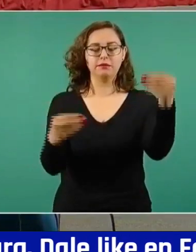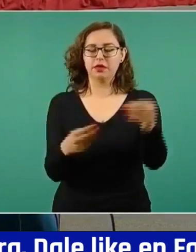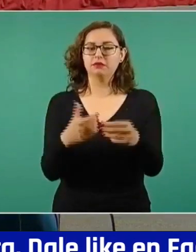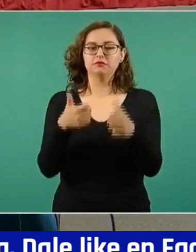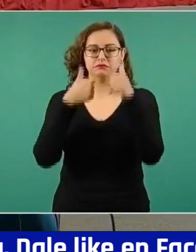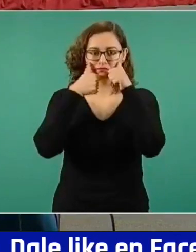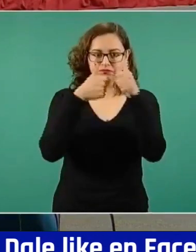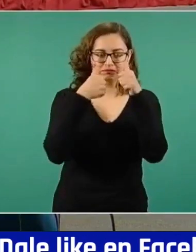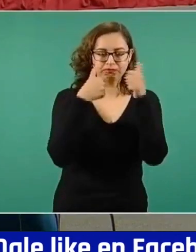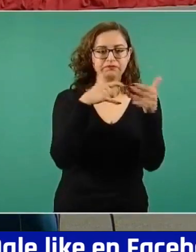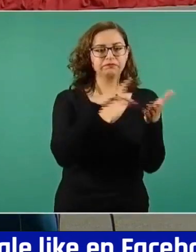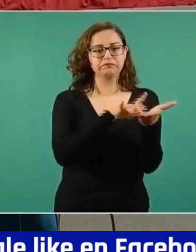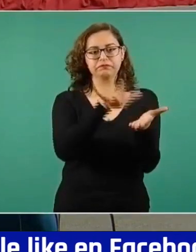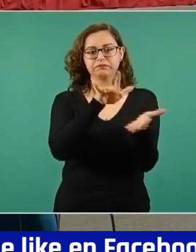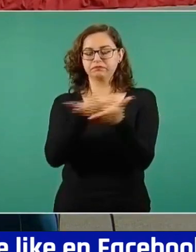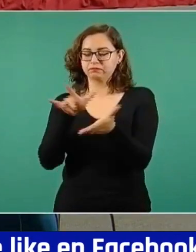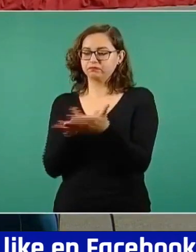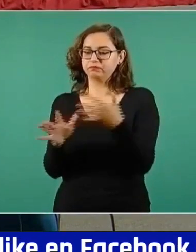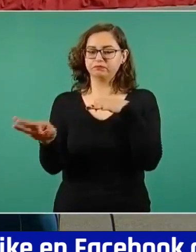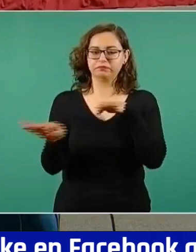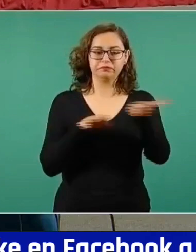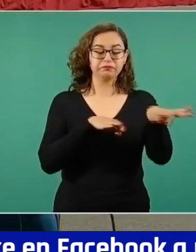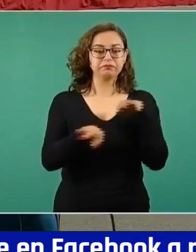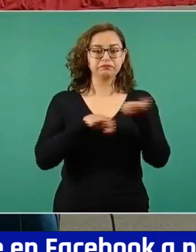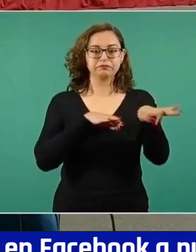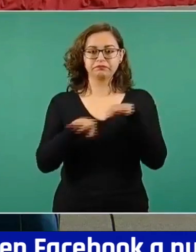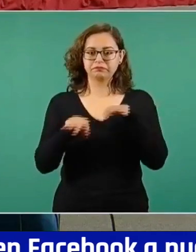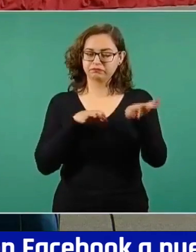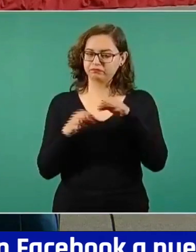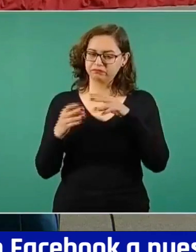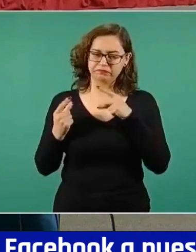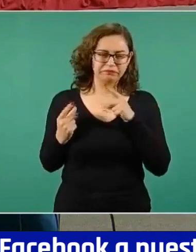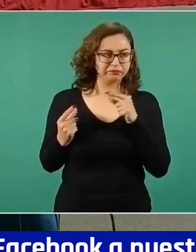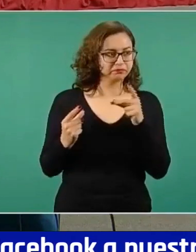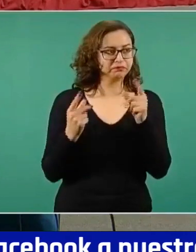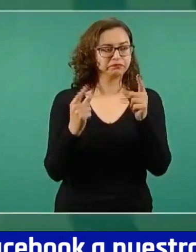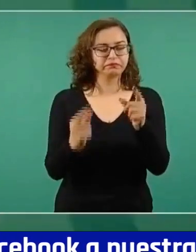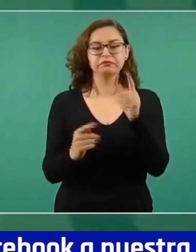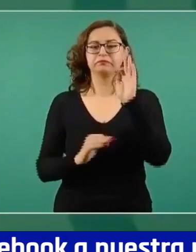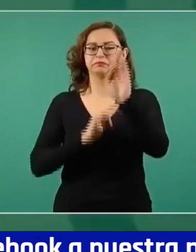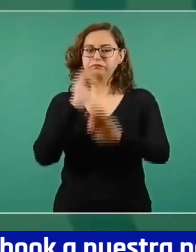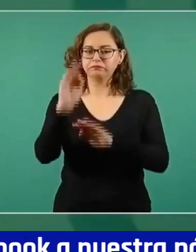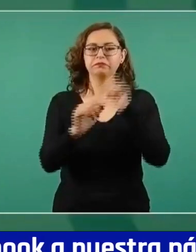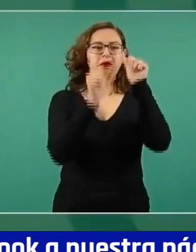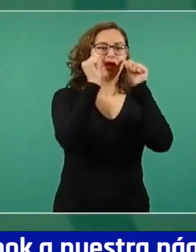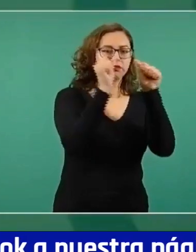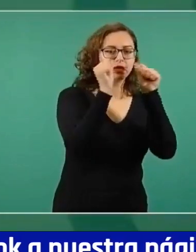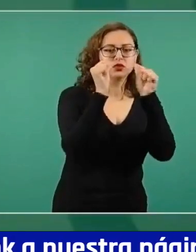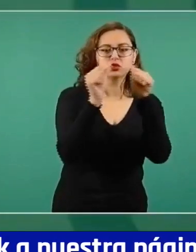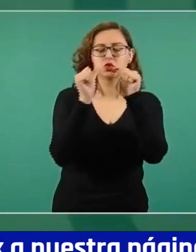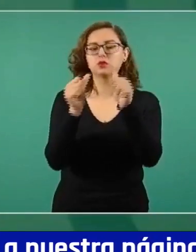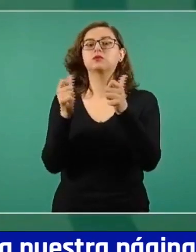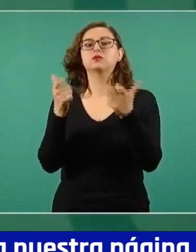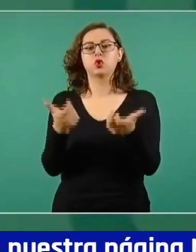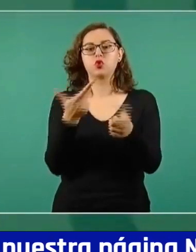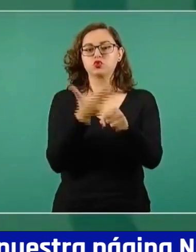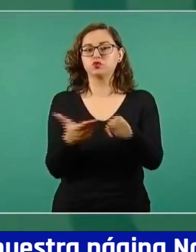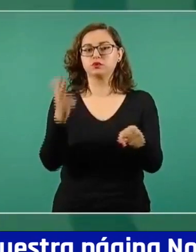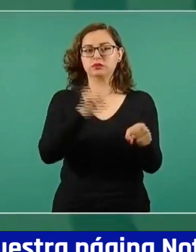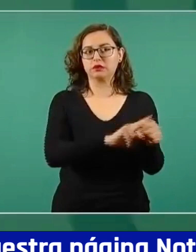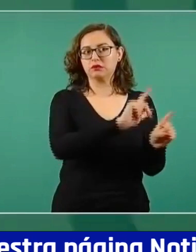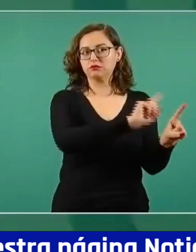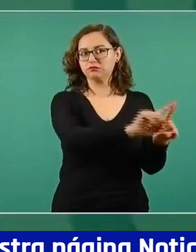trabajo durante la pandemia de atención en distintos hospitales donde la Cruz Roja también ha